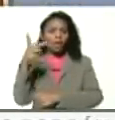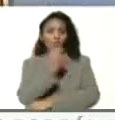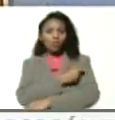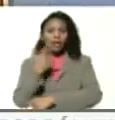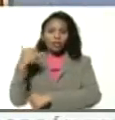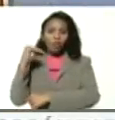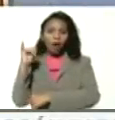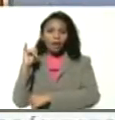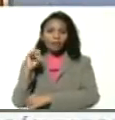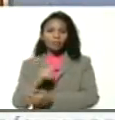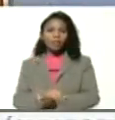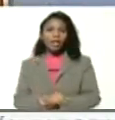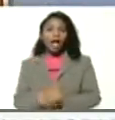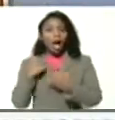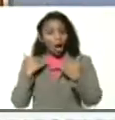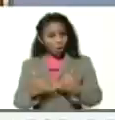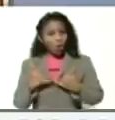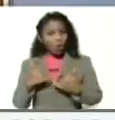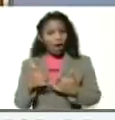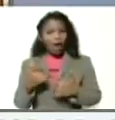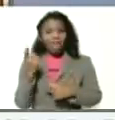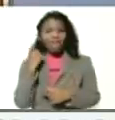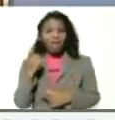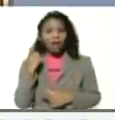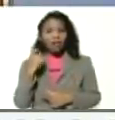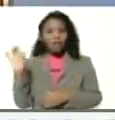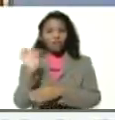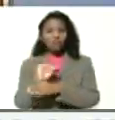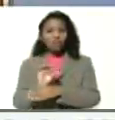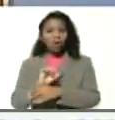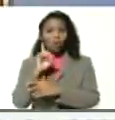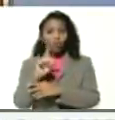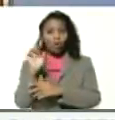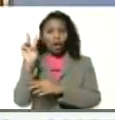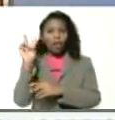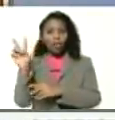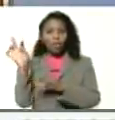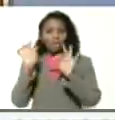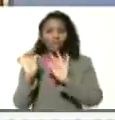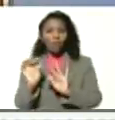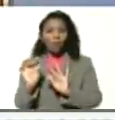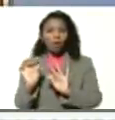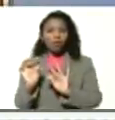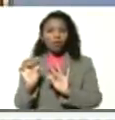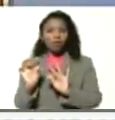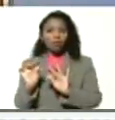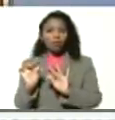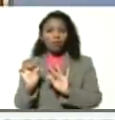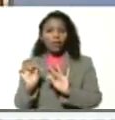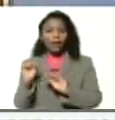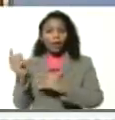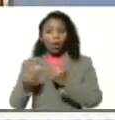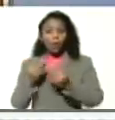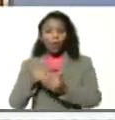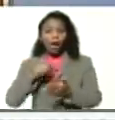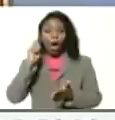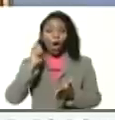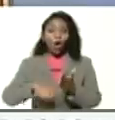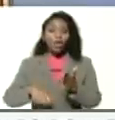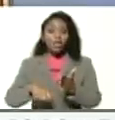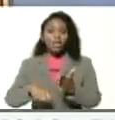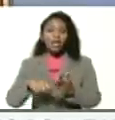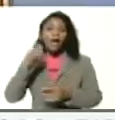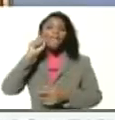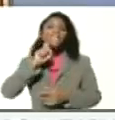tienen ahora bueno falta que funcione uno de los dos mecanismos es como los guías gillette como que dicen